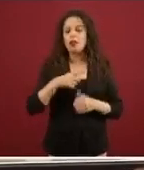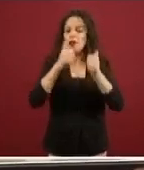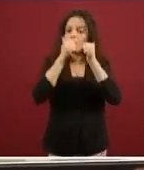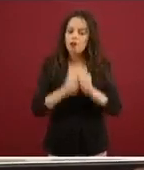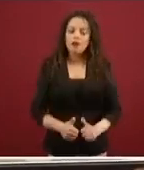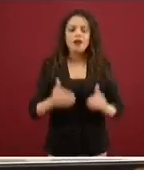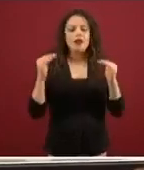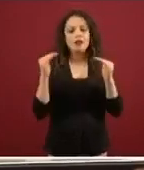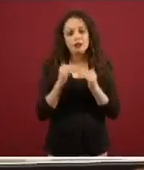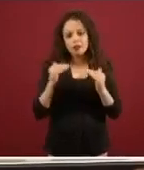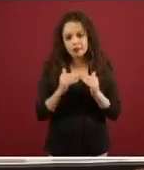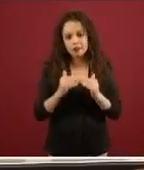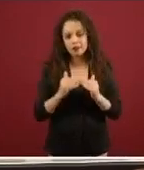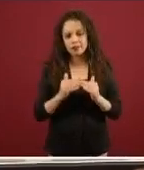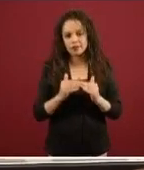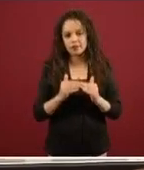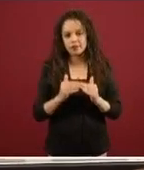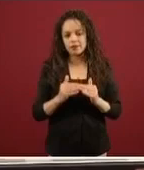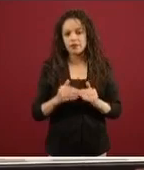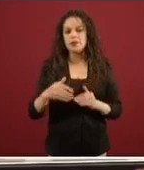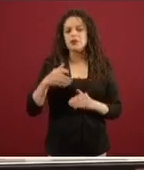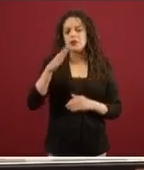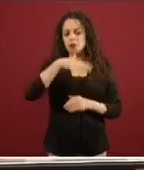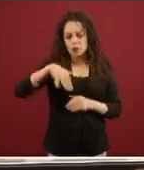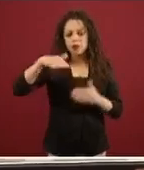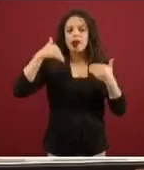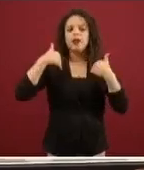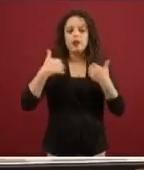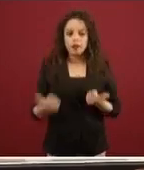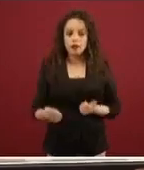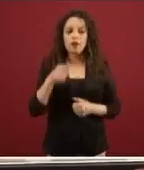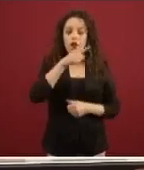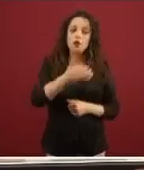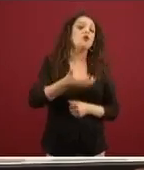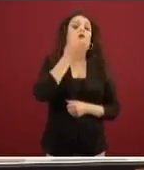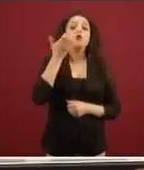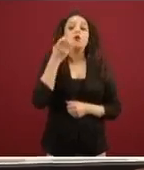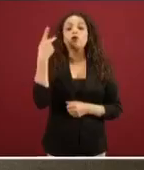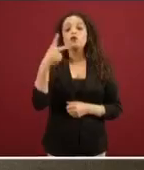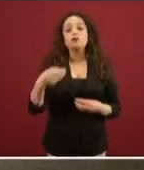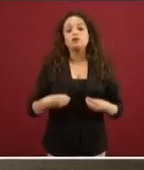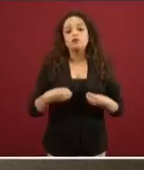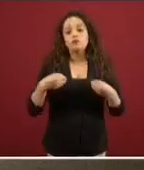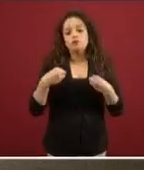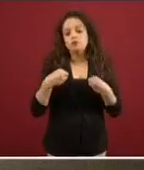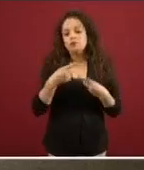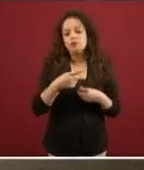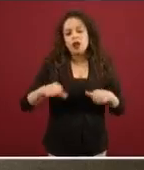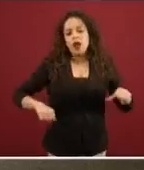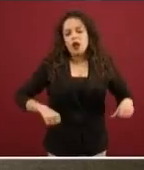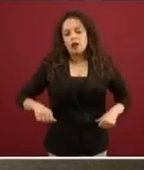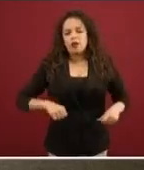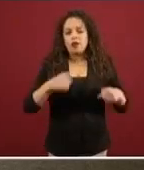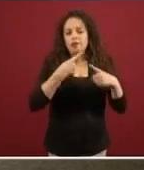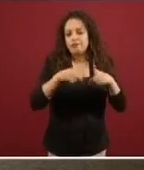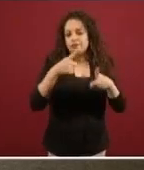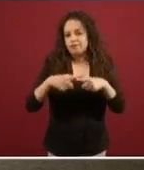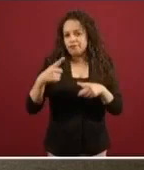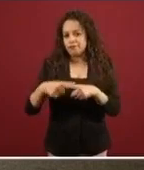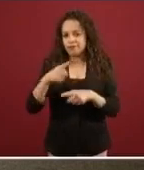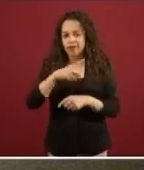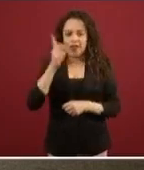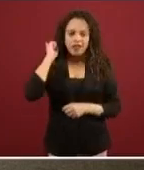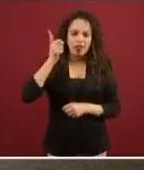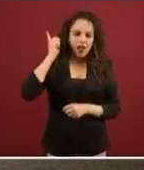de actividades que cada uno de ustedes estaba acostumbrada y acostumbrado a hacer y también está muy claro que hay